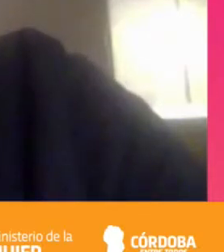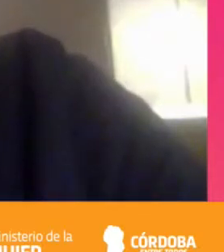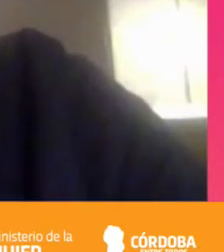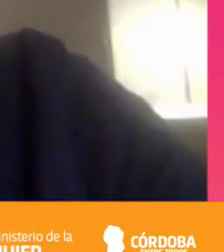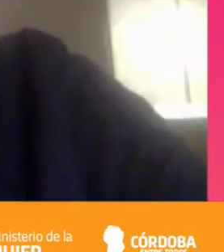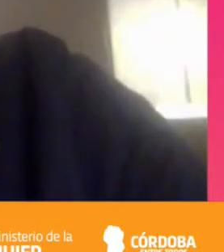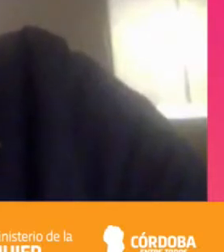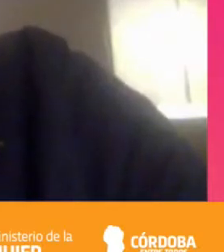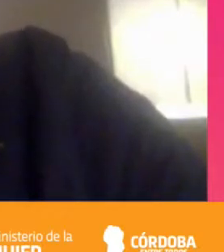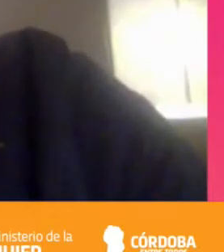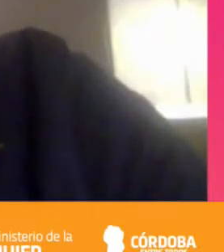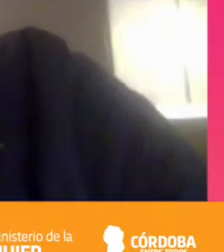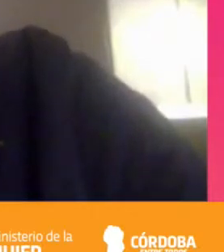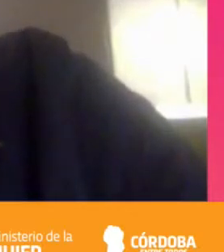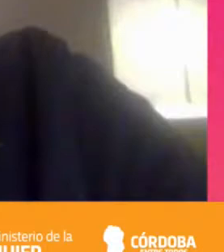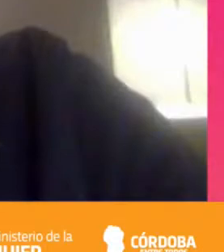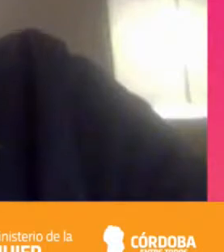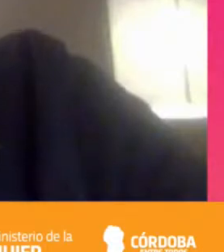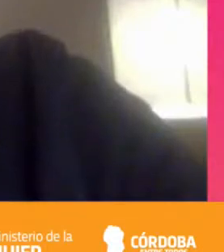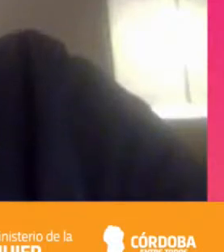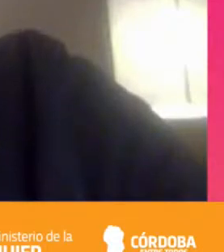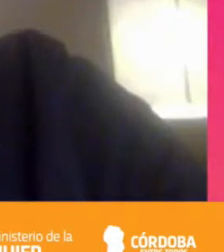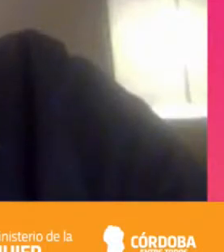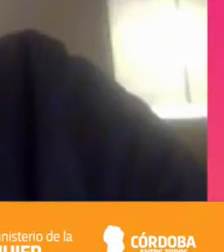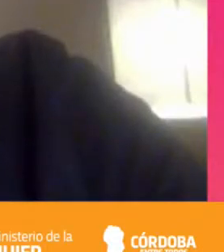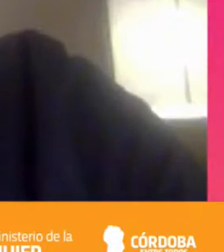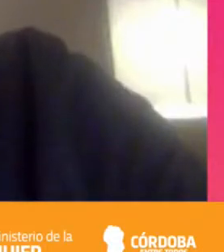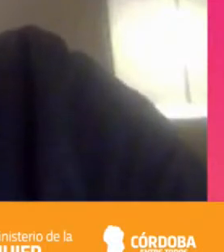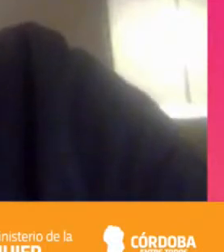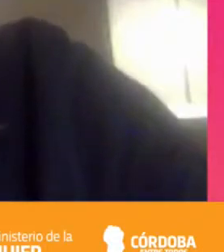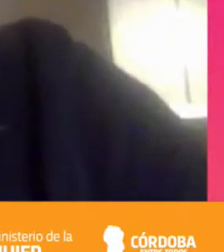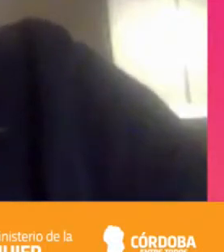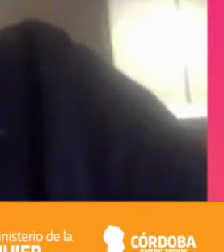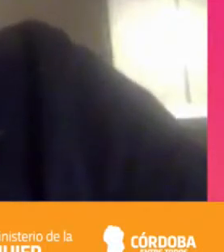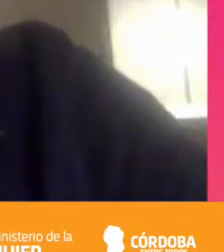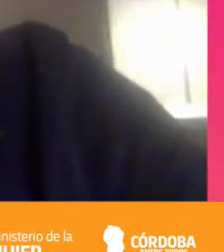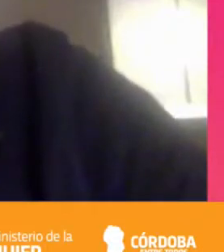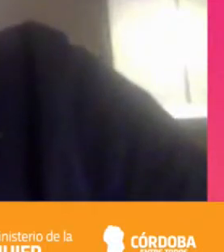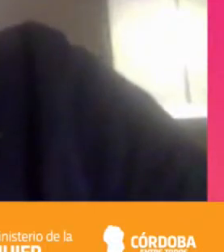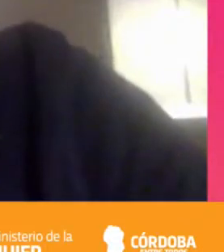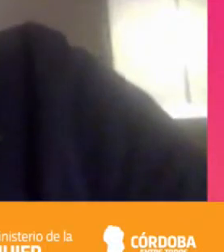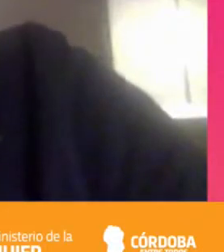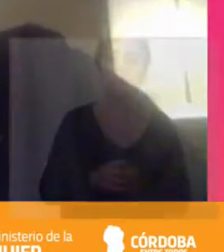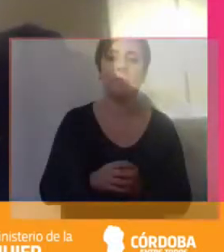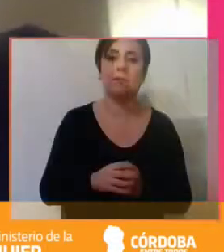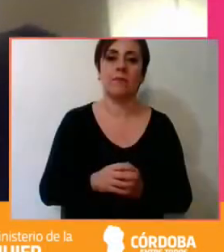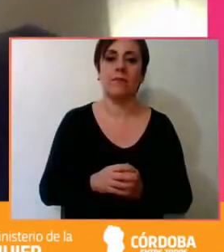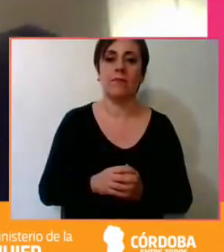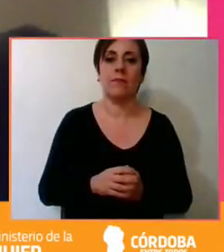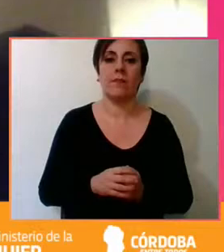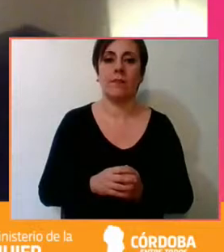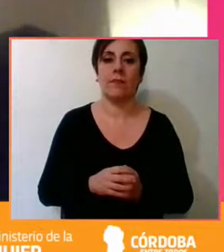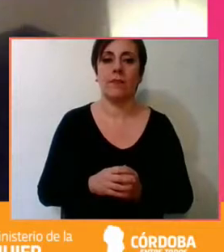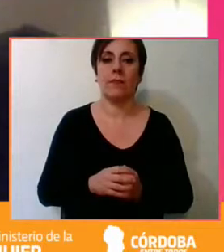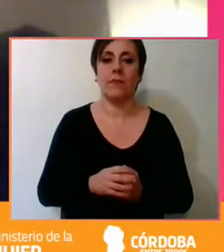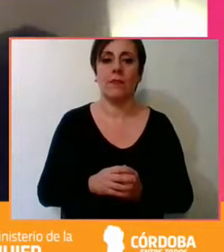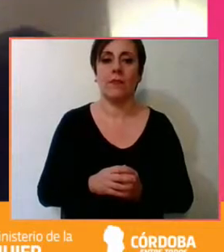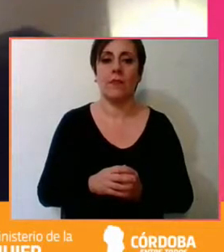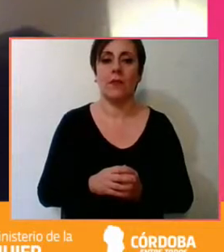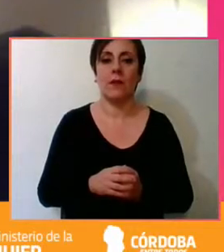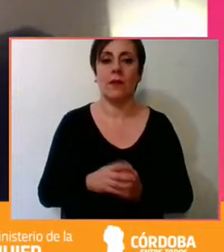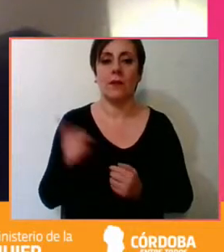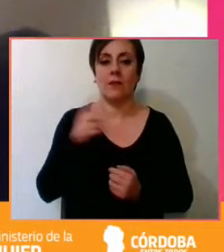Martínez, y de mi compañero Daniel Cardoso, que necesariamente han